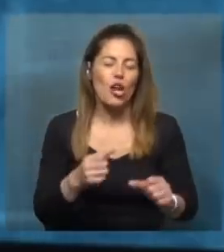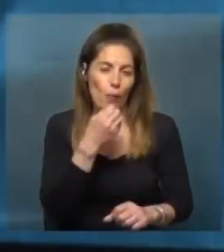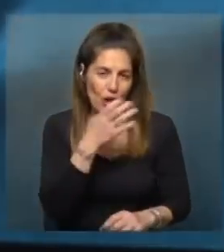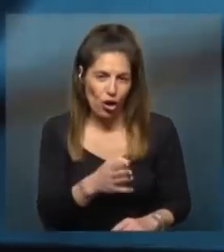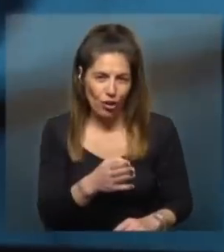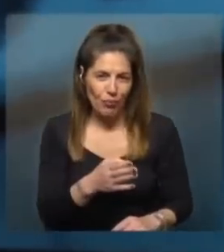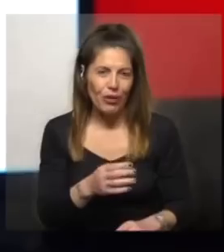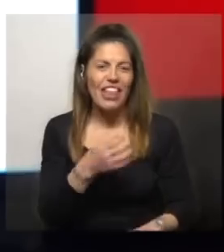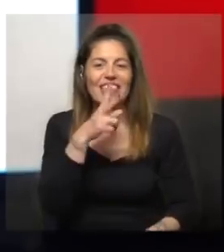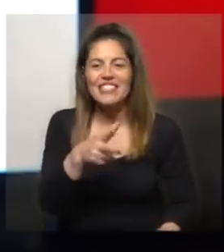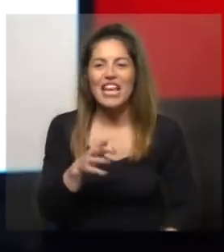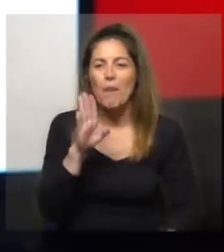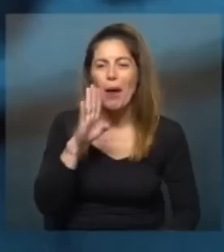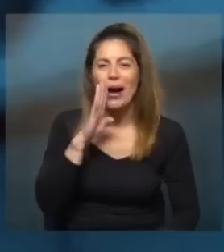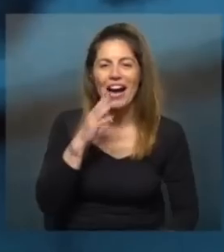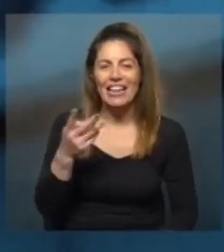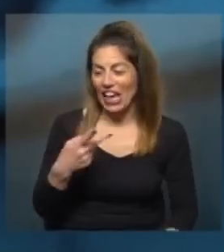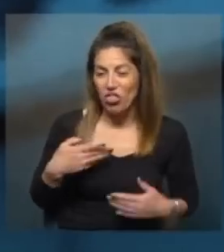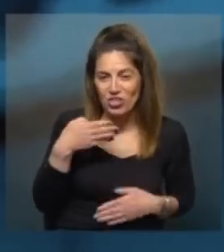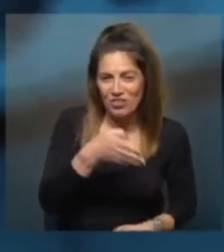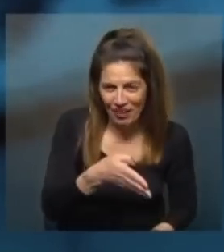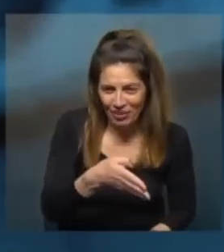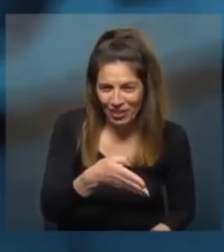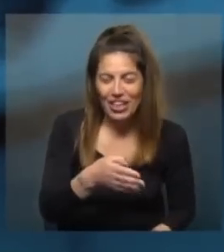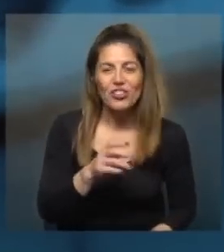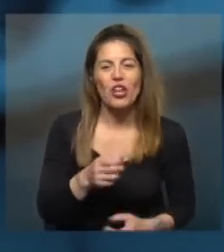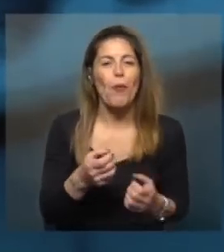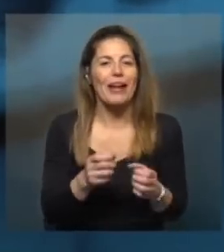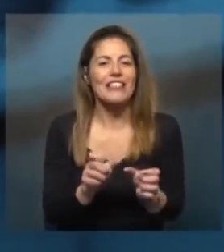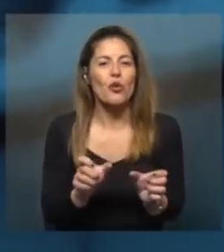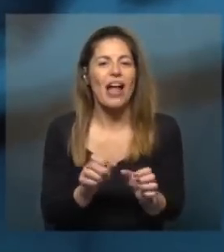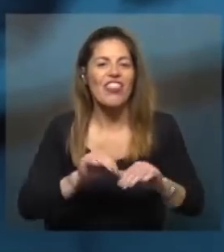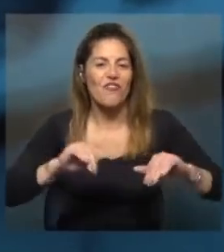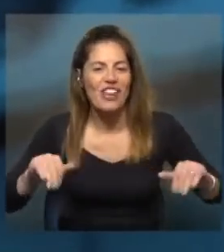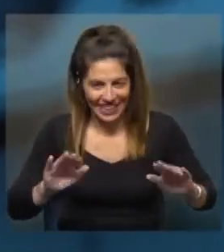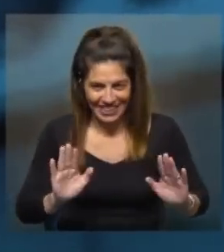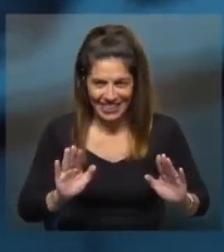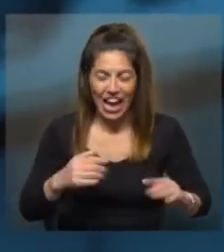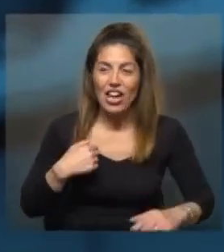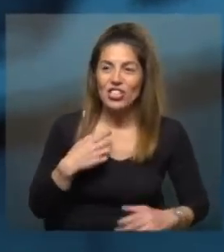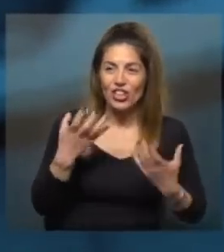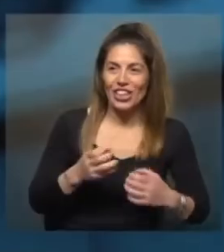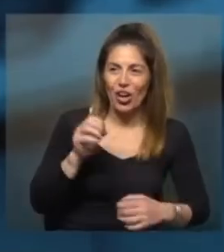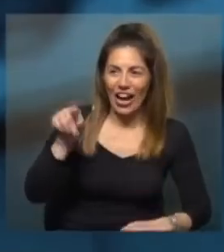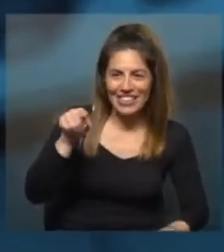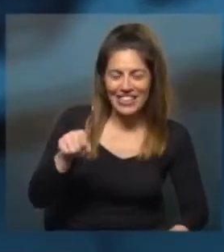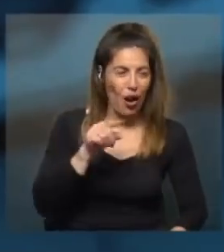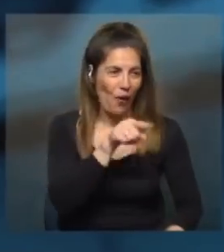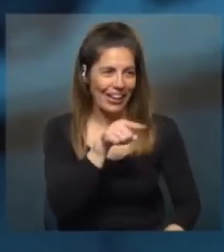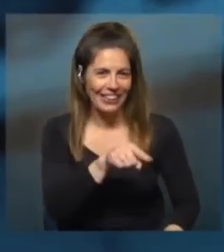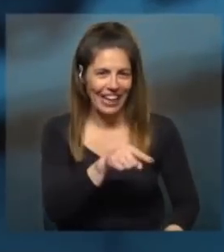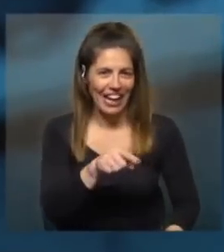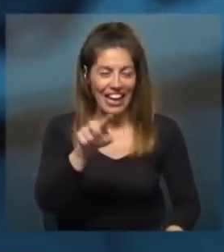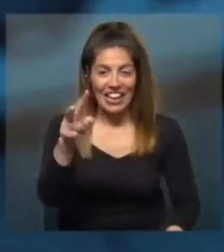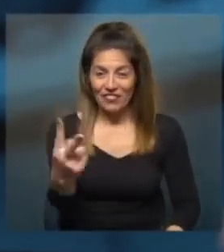acudíamos las dos Entonces dijo vamos vamos a tratar de diferenciar acá porque si no yo quiero llamar a esta o a